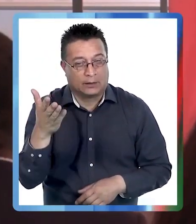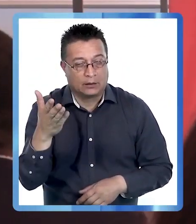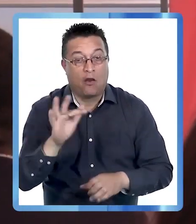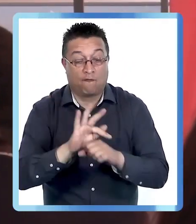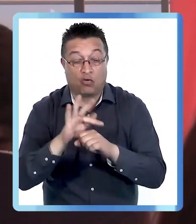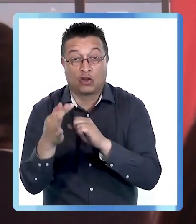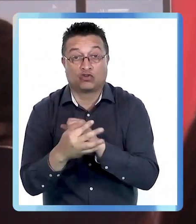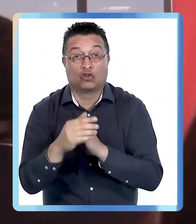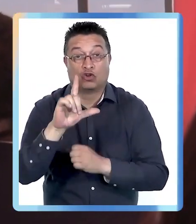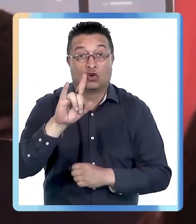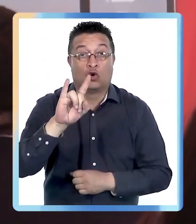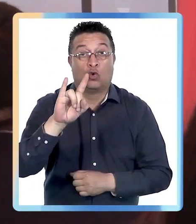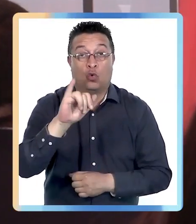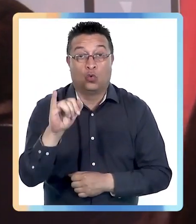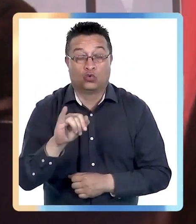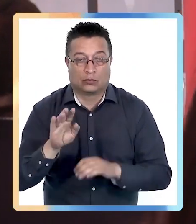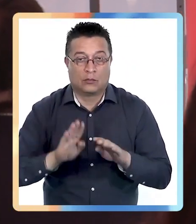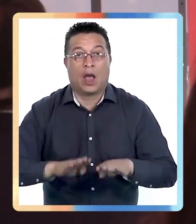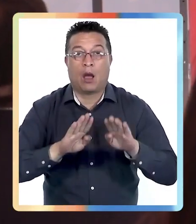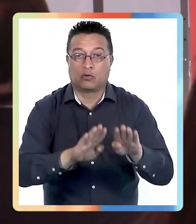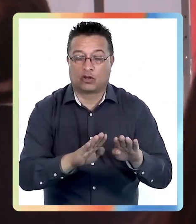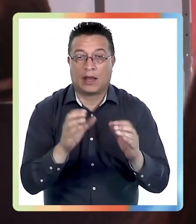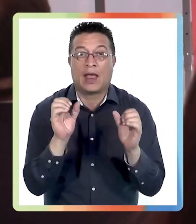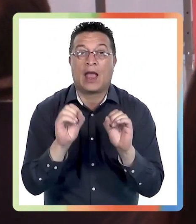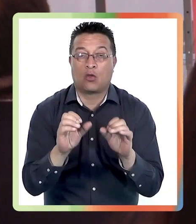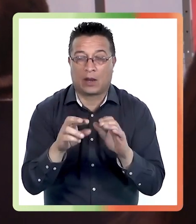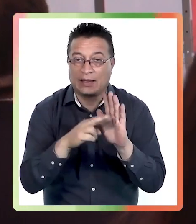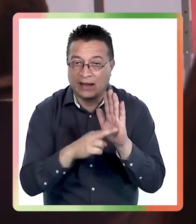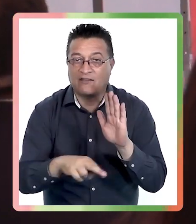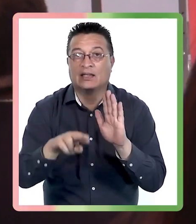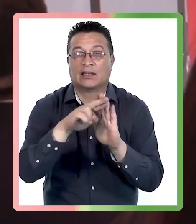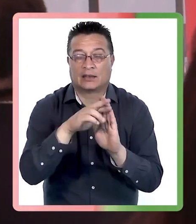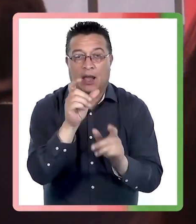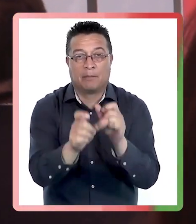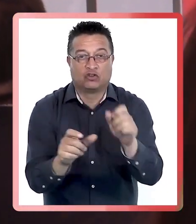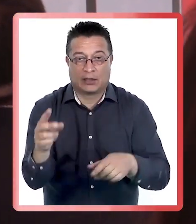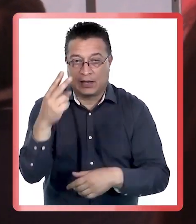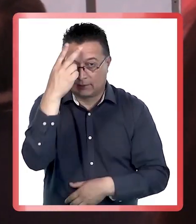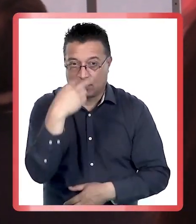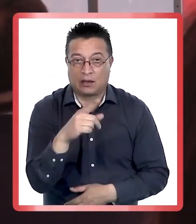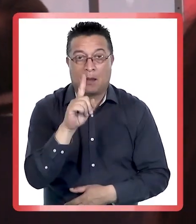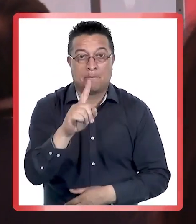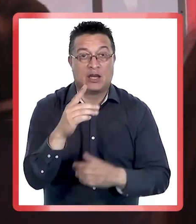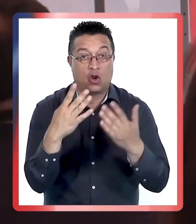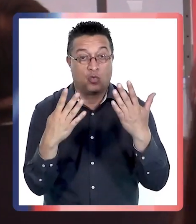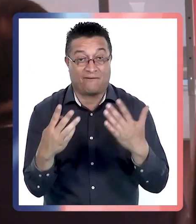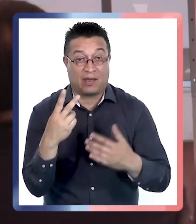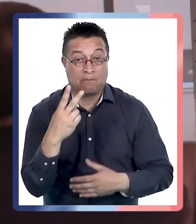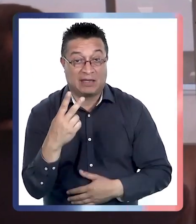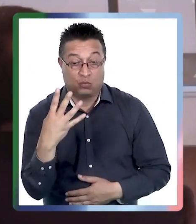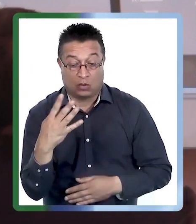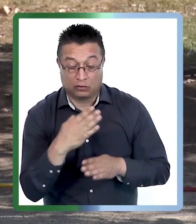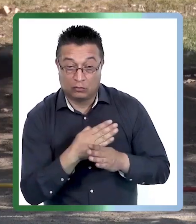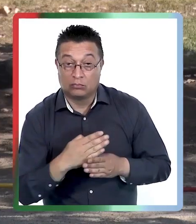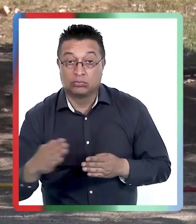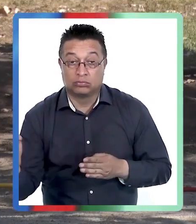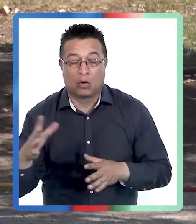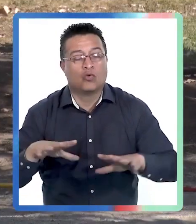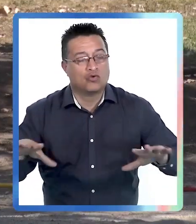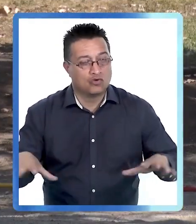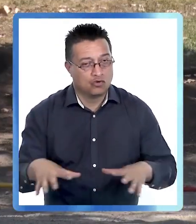aprendizaje fundación luz dedicada a apoyar educar y rehabilitar a personas ciegas desde 1924